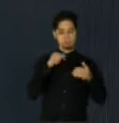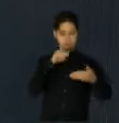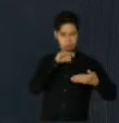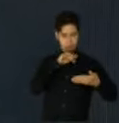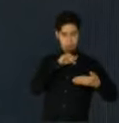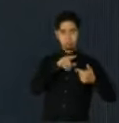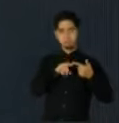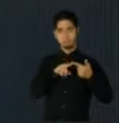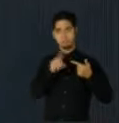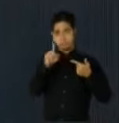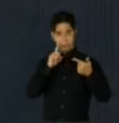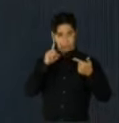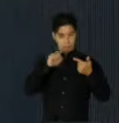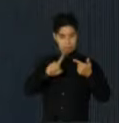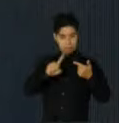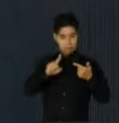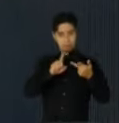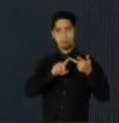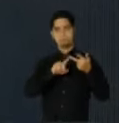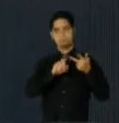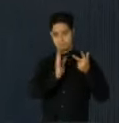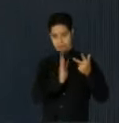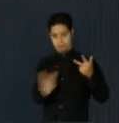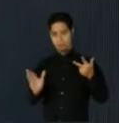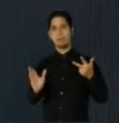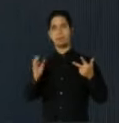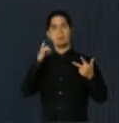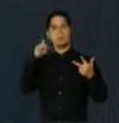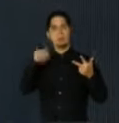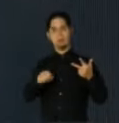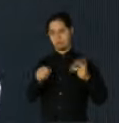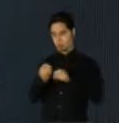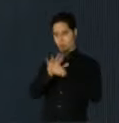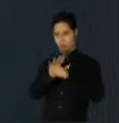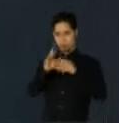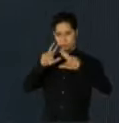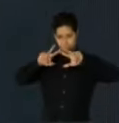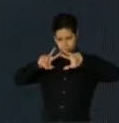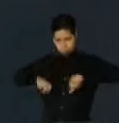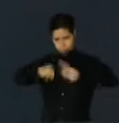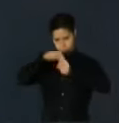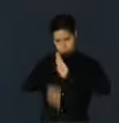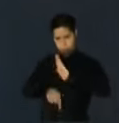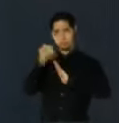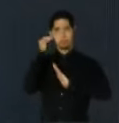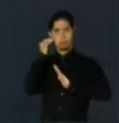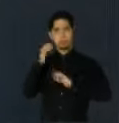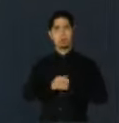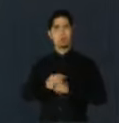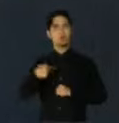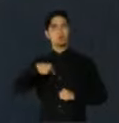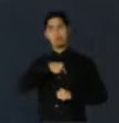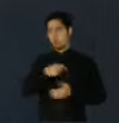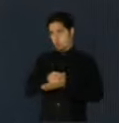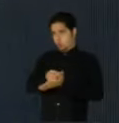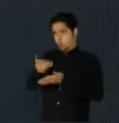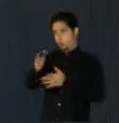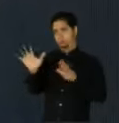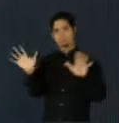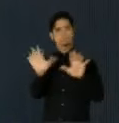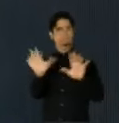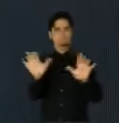para poder controlar la epidemia del COVID en Puerto Rico. Nosotros no somos compradores,